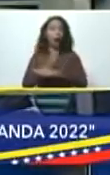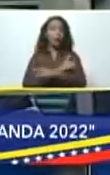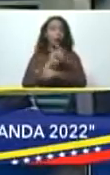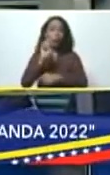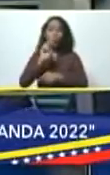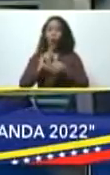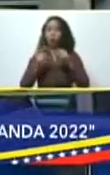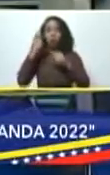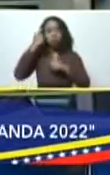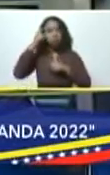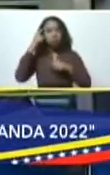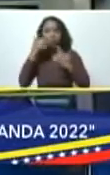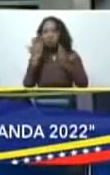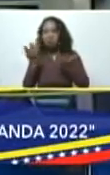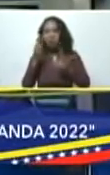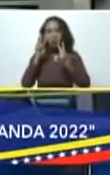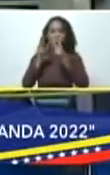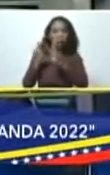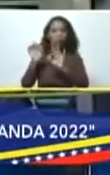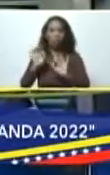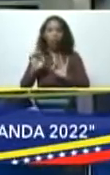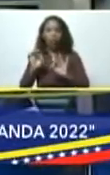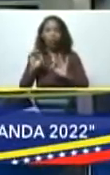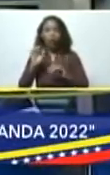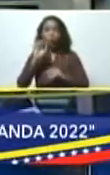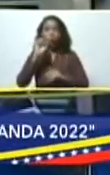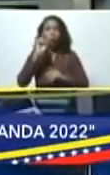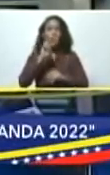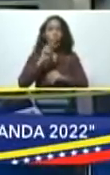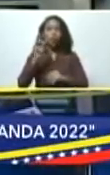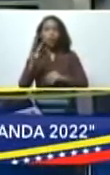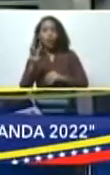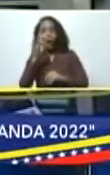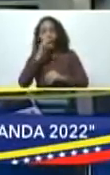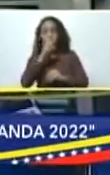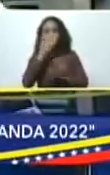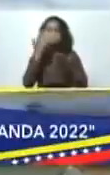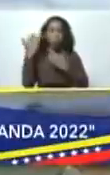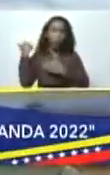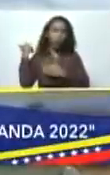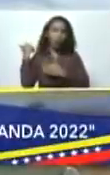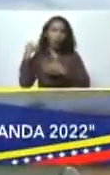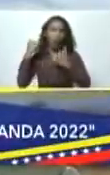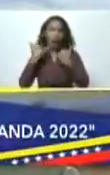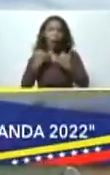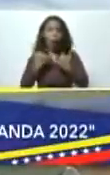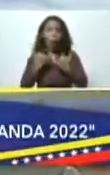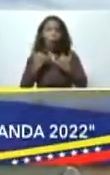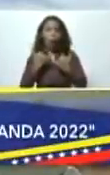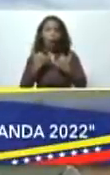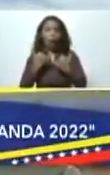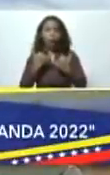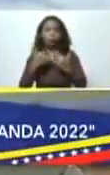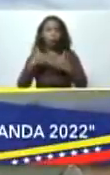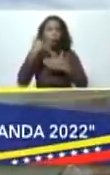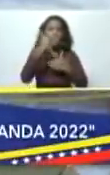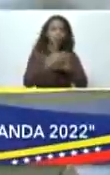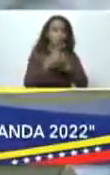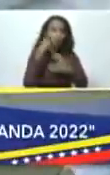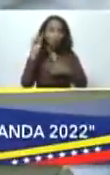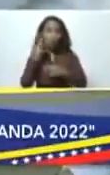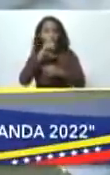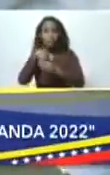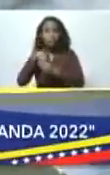hace 4 años, hace 3 años. Y aquí están sus protagonistas frente a nosotros y los que nos están viendo allá metidos